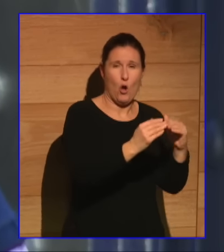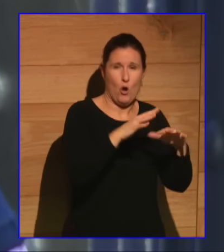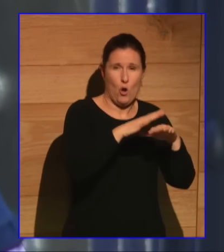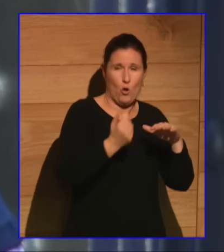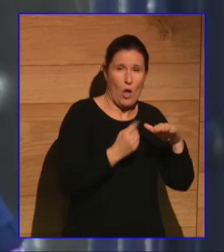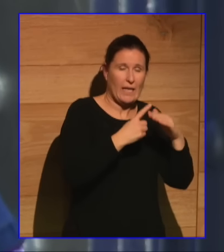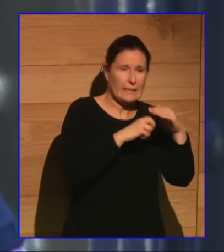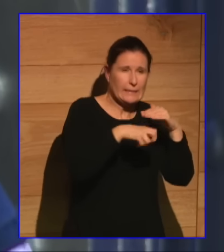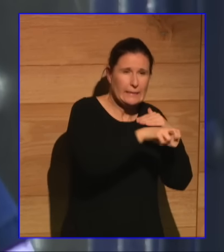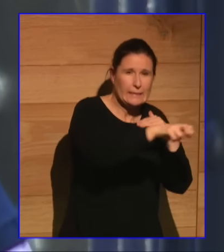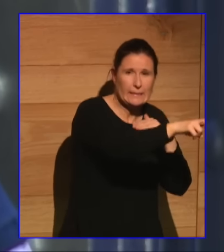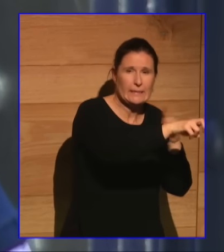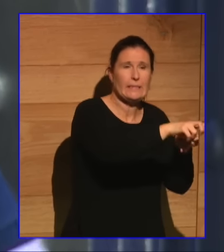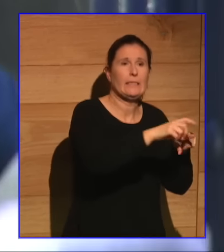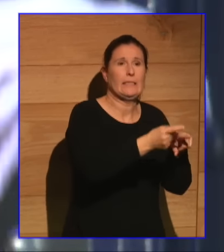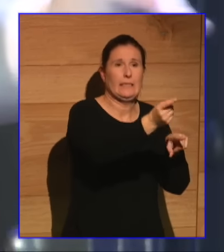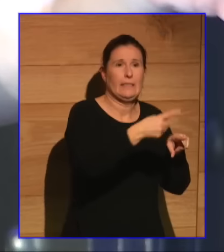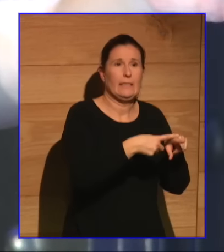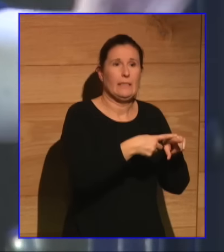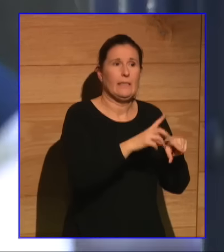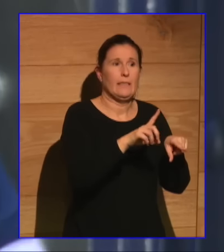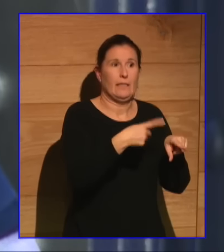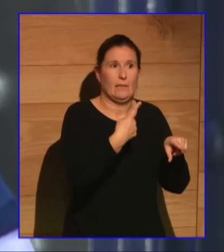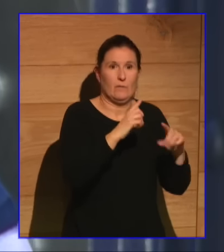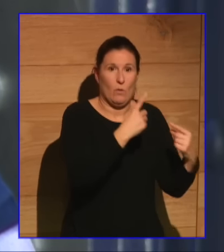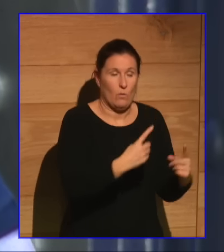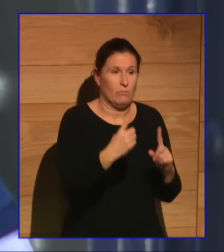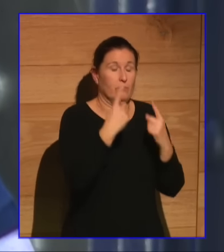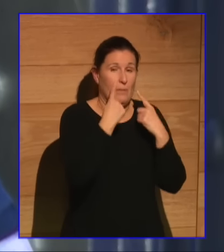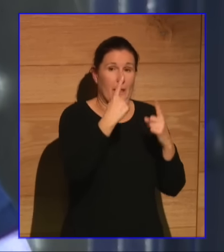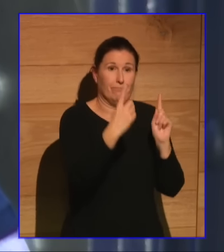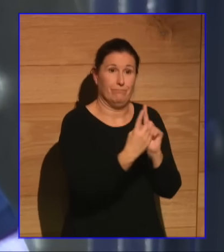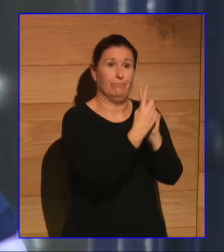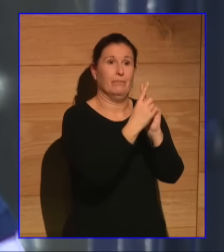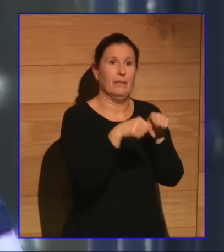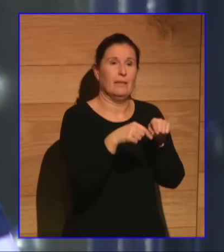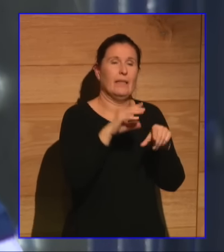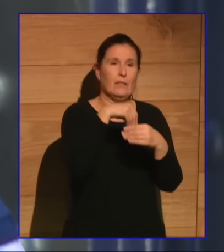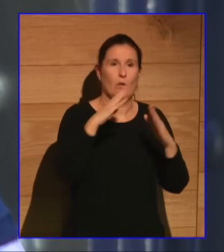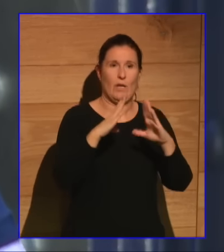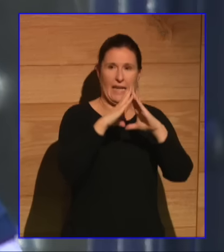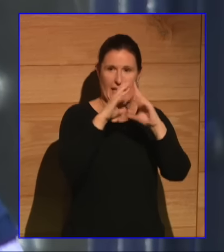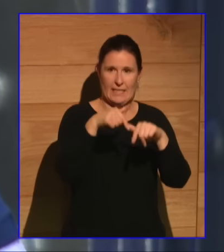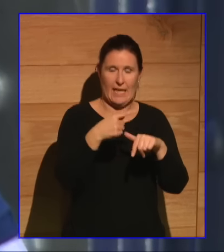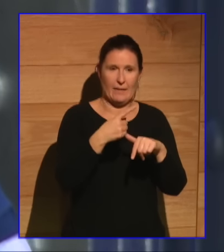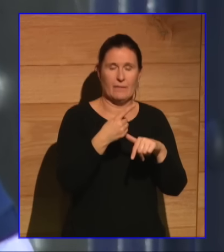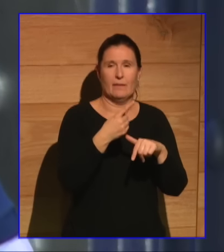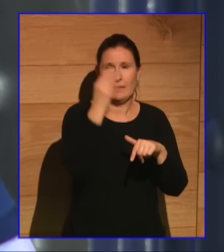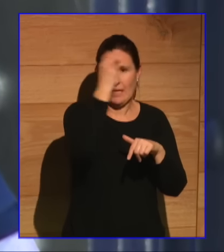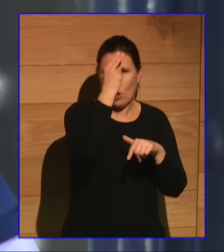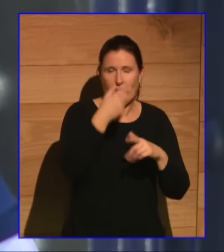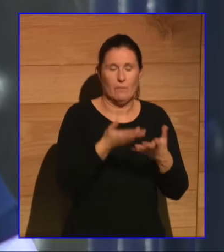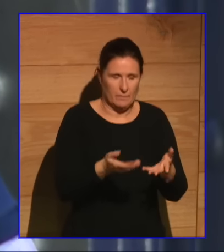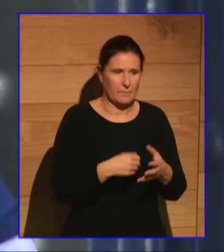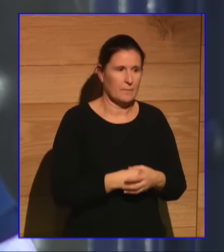es conseguidor, sí. Pfefferberg, con el que él se encuentra por primera vez en una iglesia católica. El conseguidor, sí, sí. Que... Eso es.